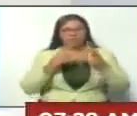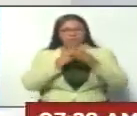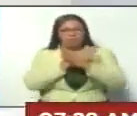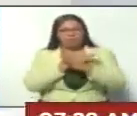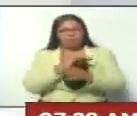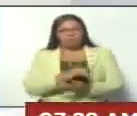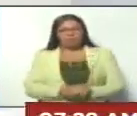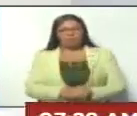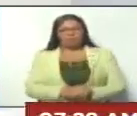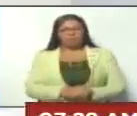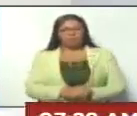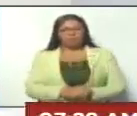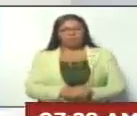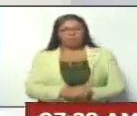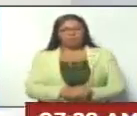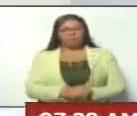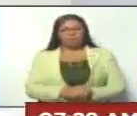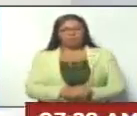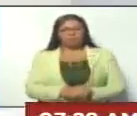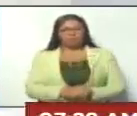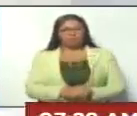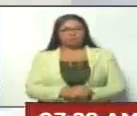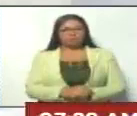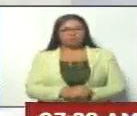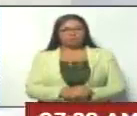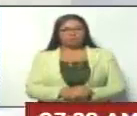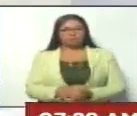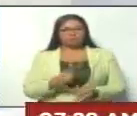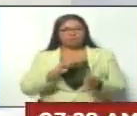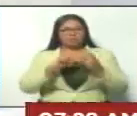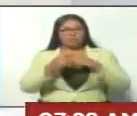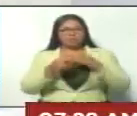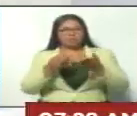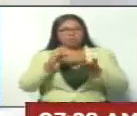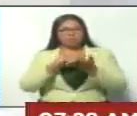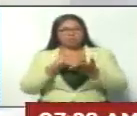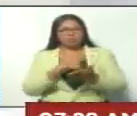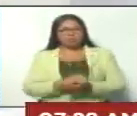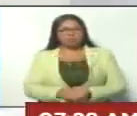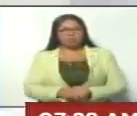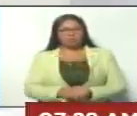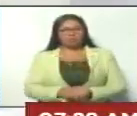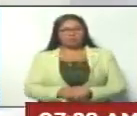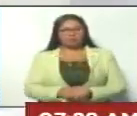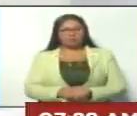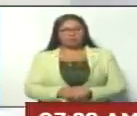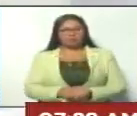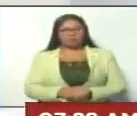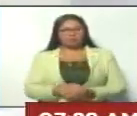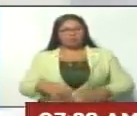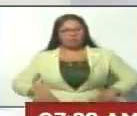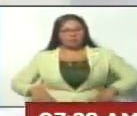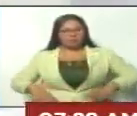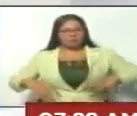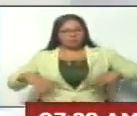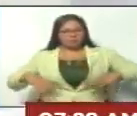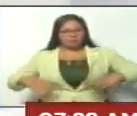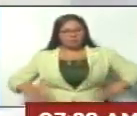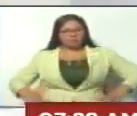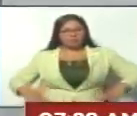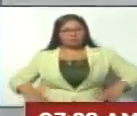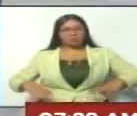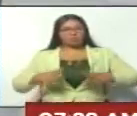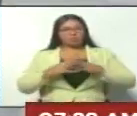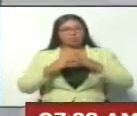le cambia el pebetero, donde salía el fuego, y se le pone la pelvis. Y de ahí pasa como un